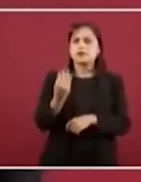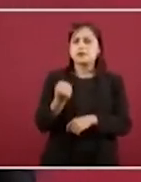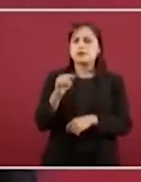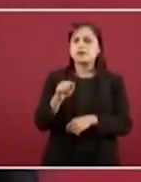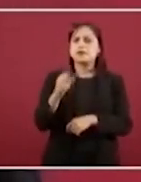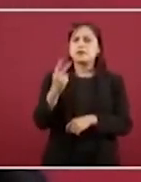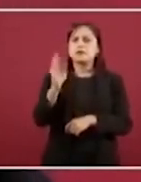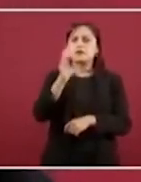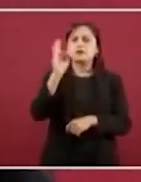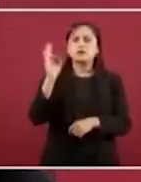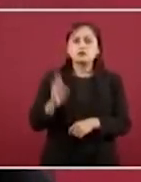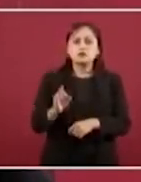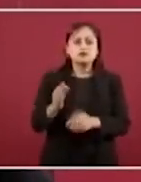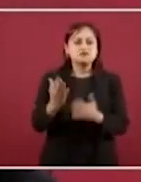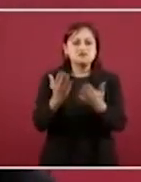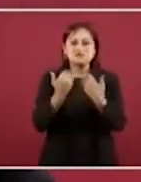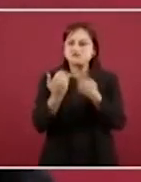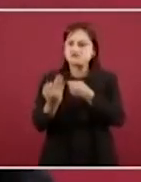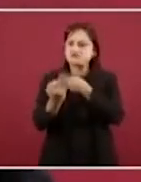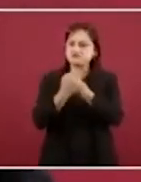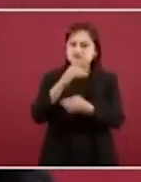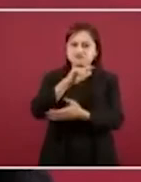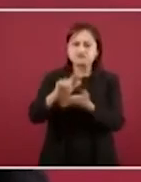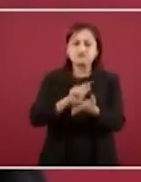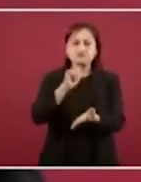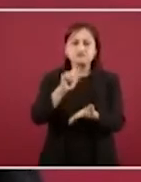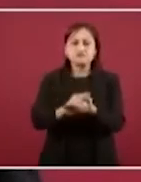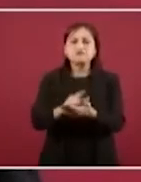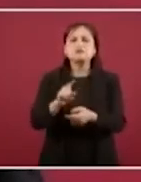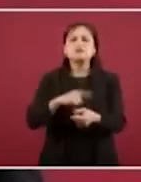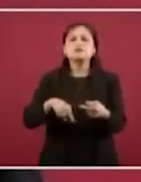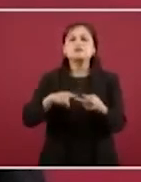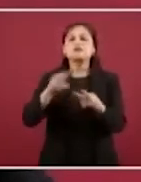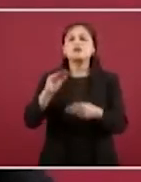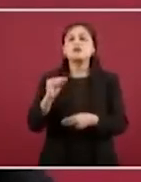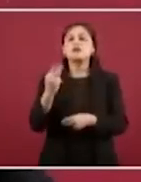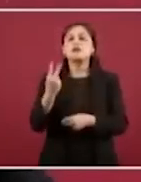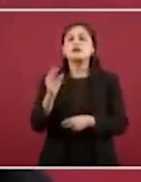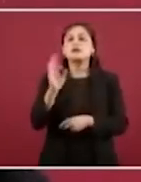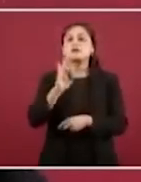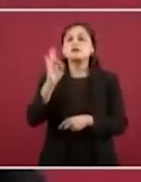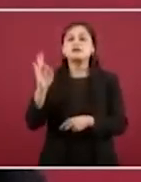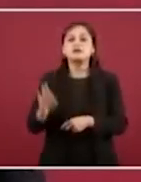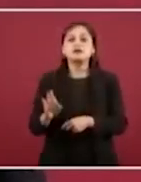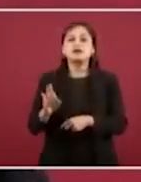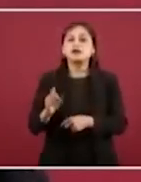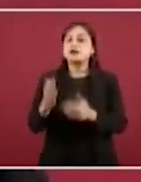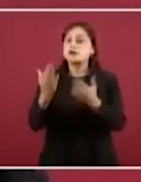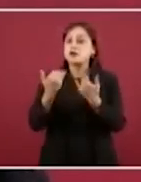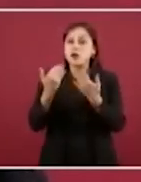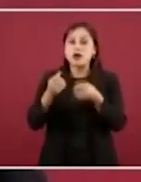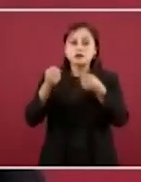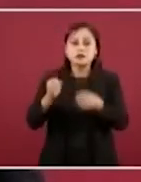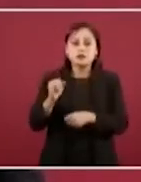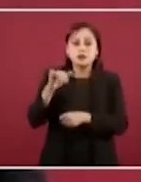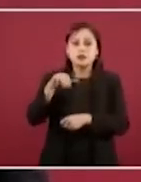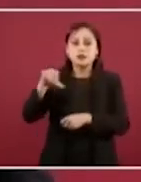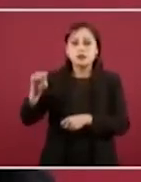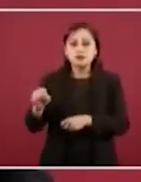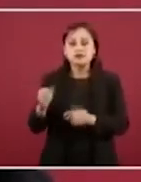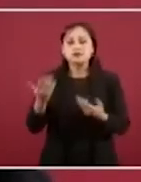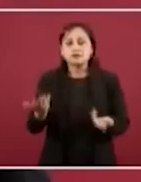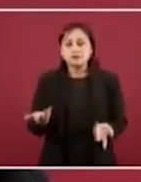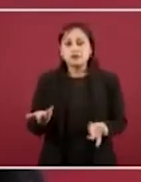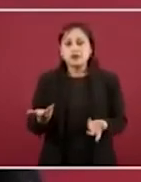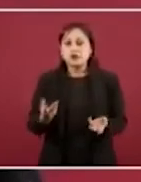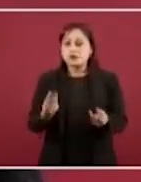99.2% carece de un contrato, 92% carece de seguridad social. Además, la gran mayoría